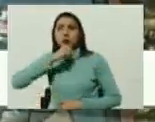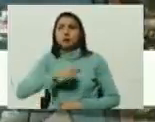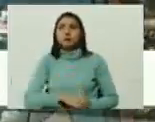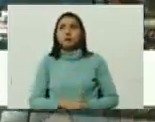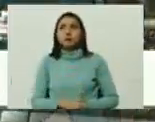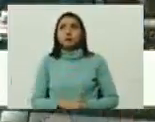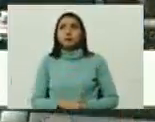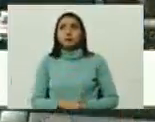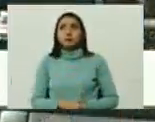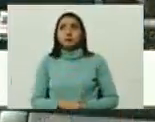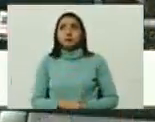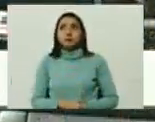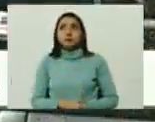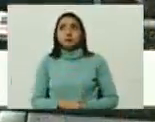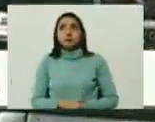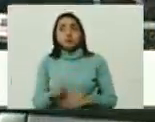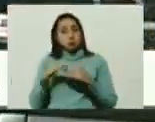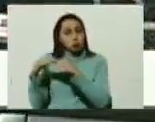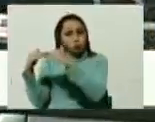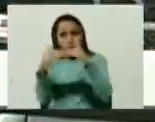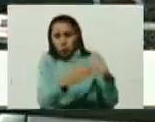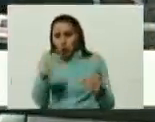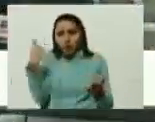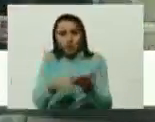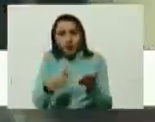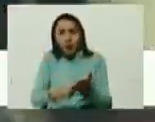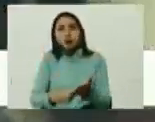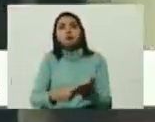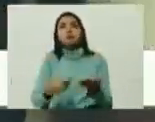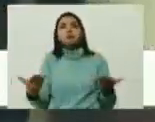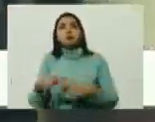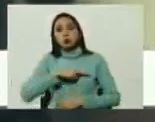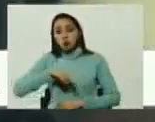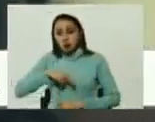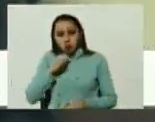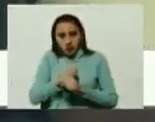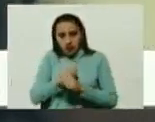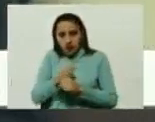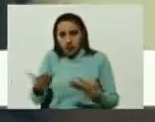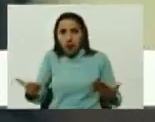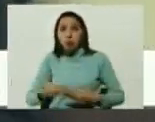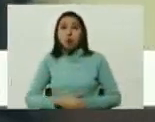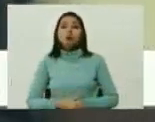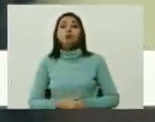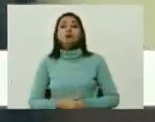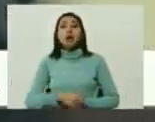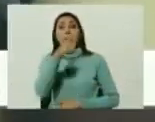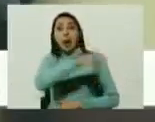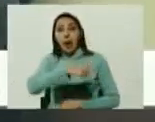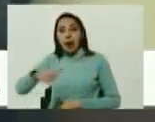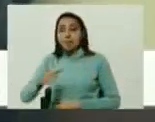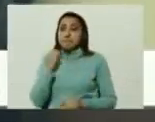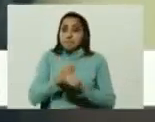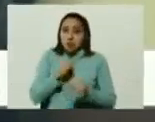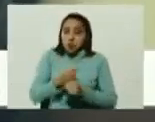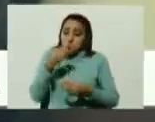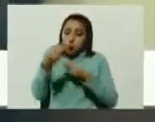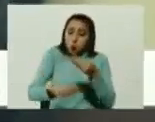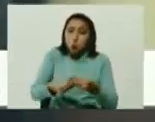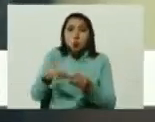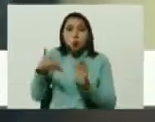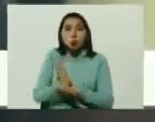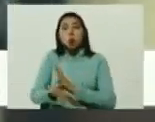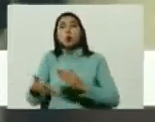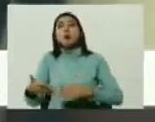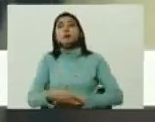como locación con el salario mínimo cada vez que es homologado el salario mínimo de nuestros activos en montos miserables por